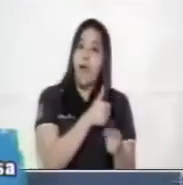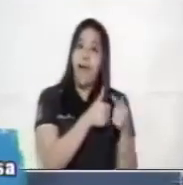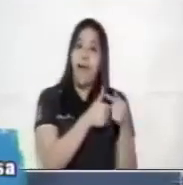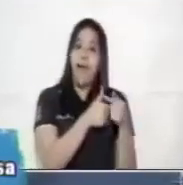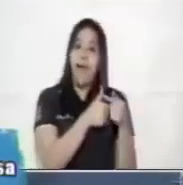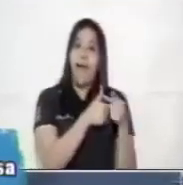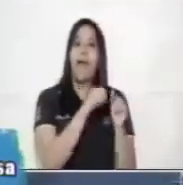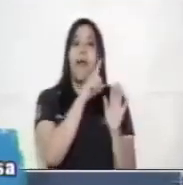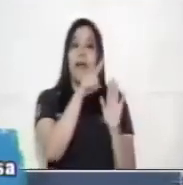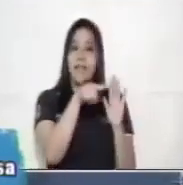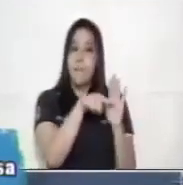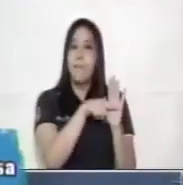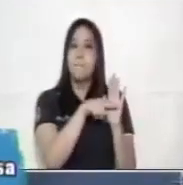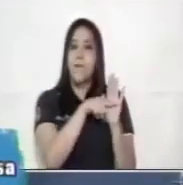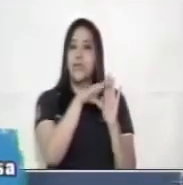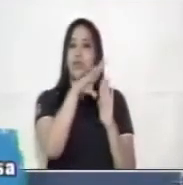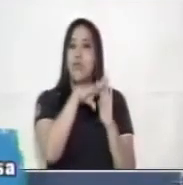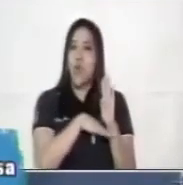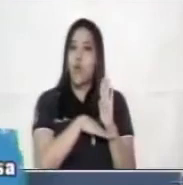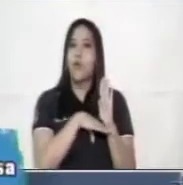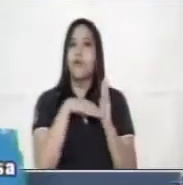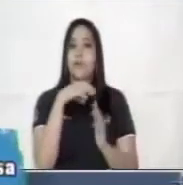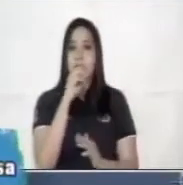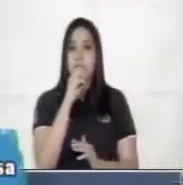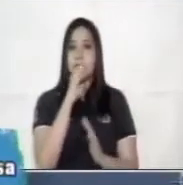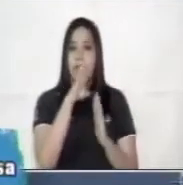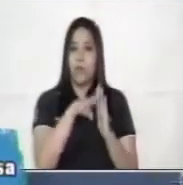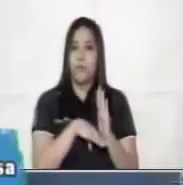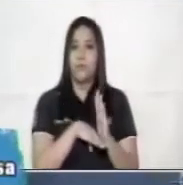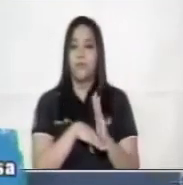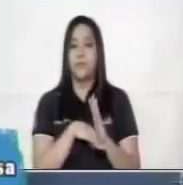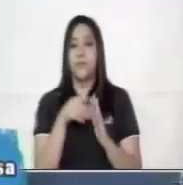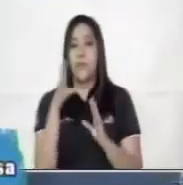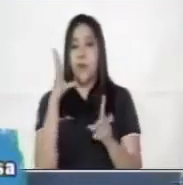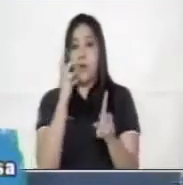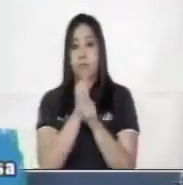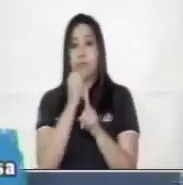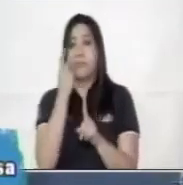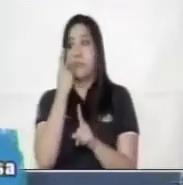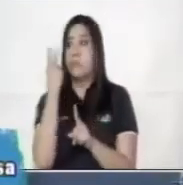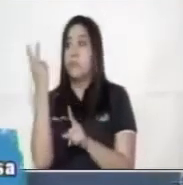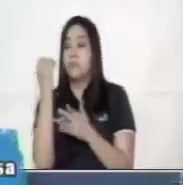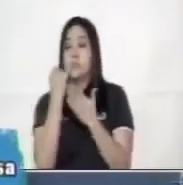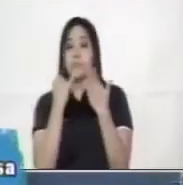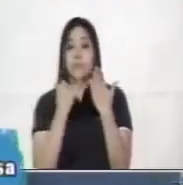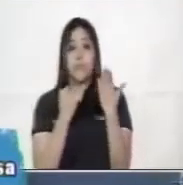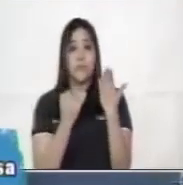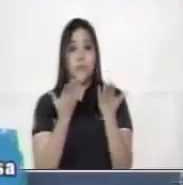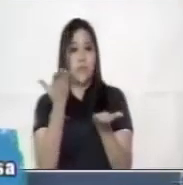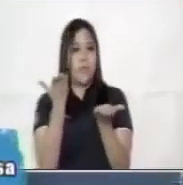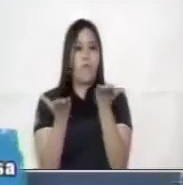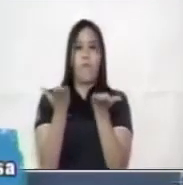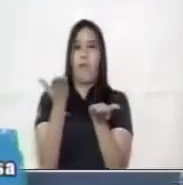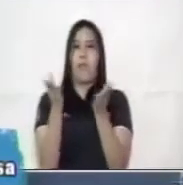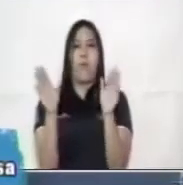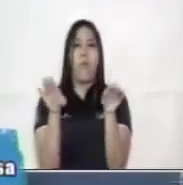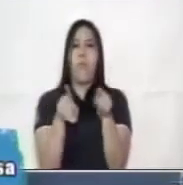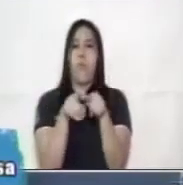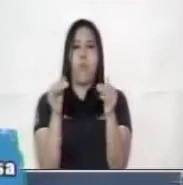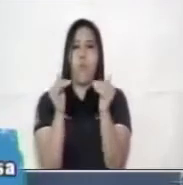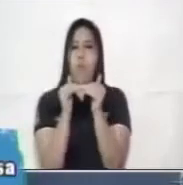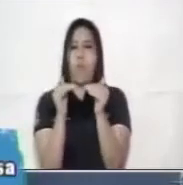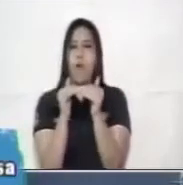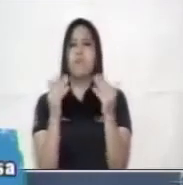es menor que 0. Si te das cuenta, las gráficas son muy parecidas, lo único